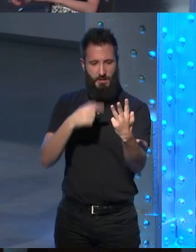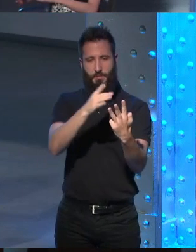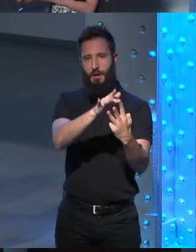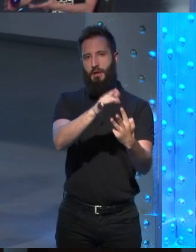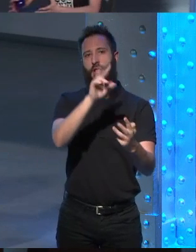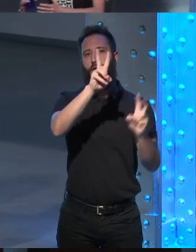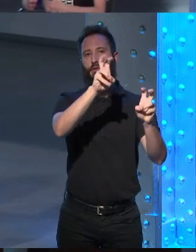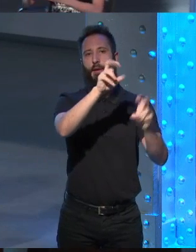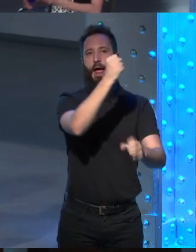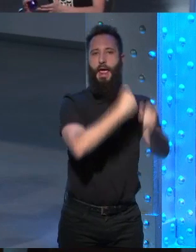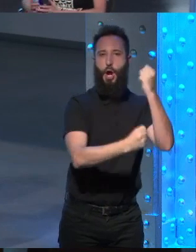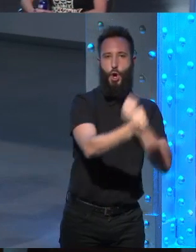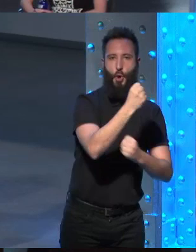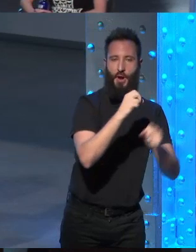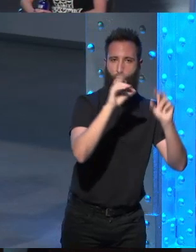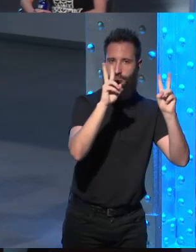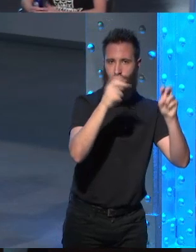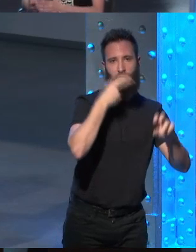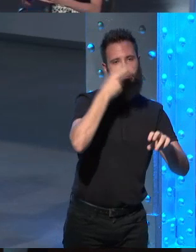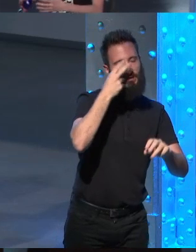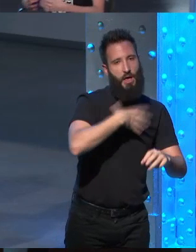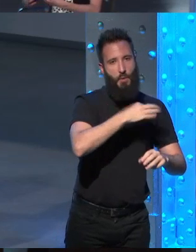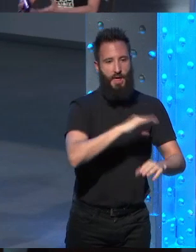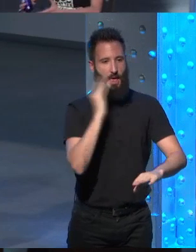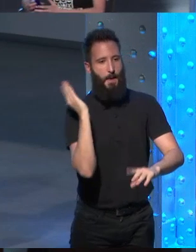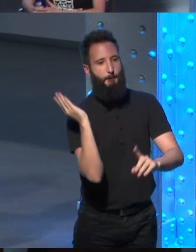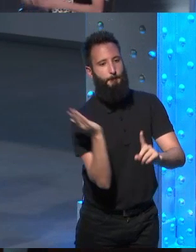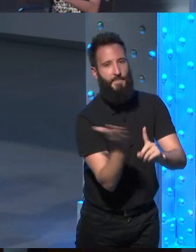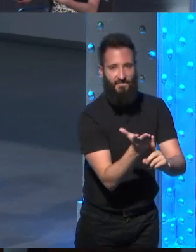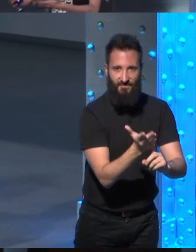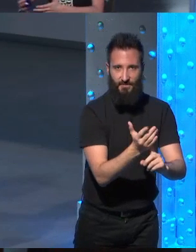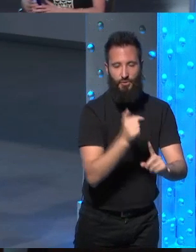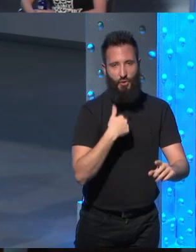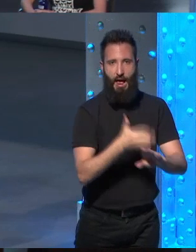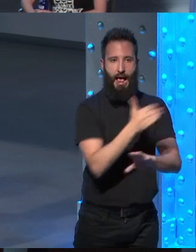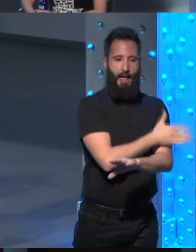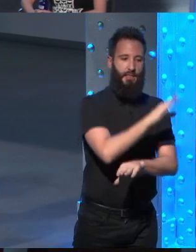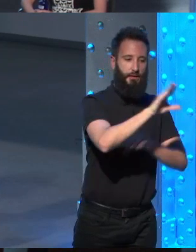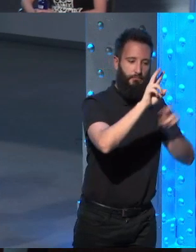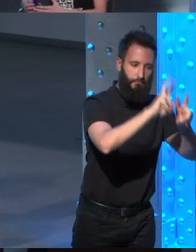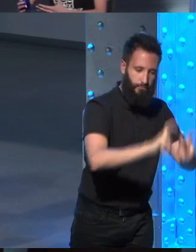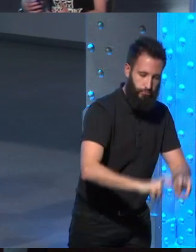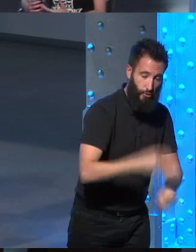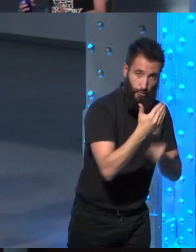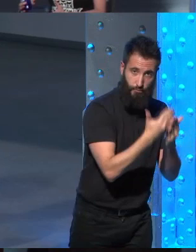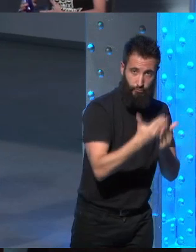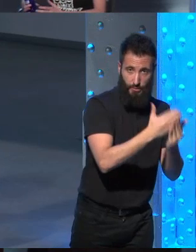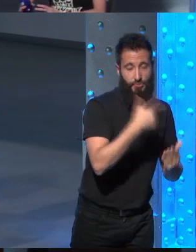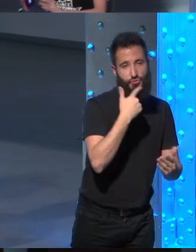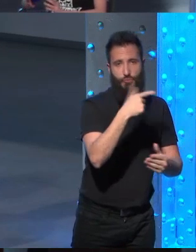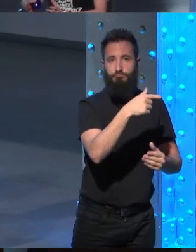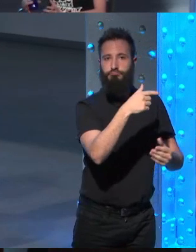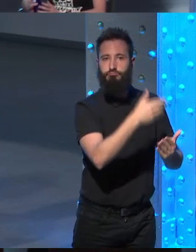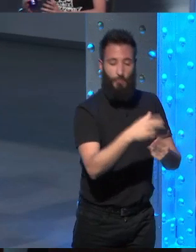dato macroeconómico interesante y creo que va a tener un impacto donde sea, me documento y hablo un poco de eso, si consulto distintas